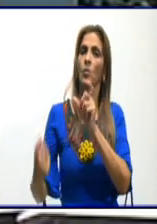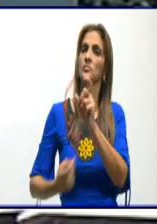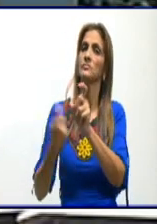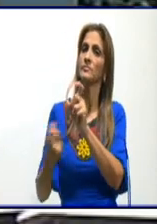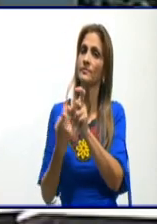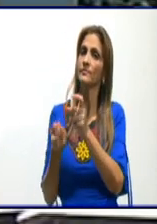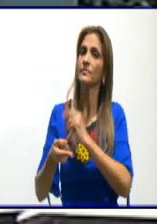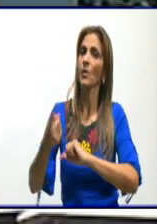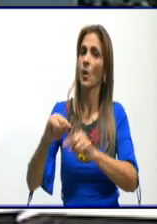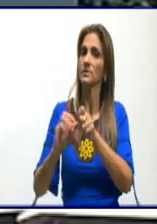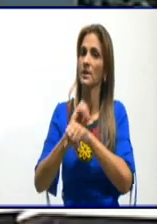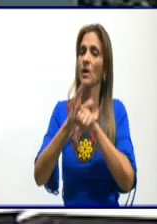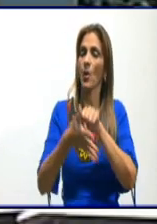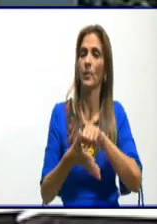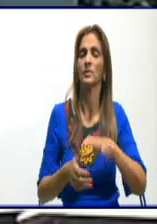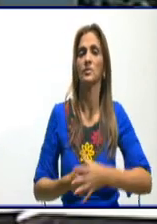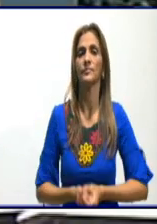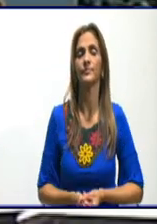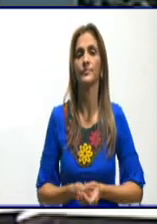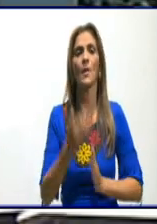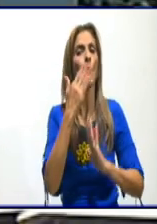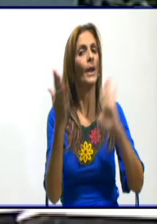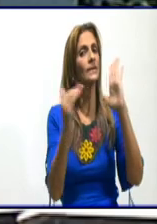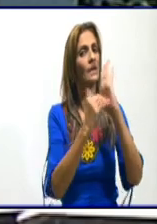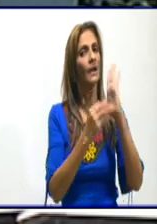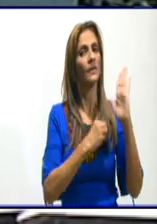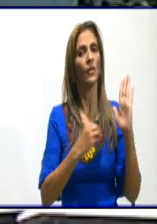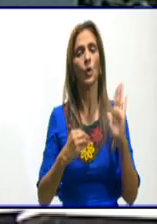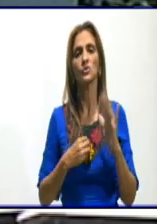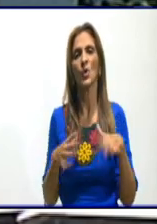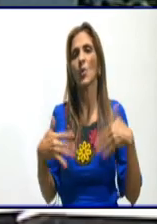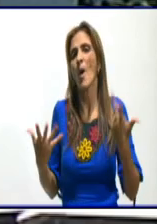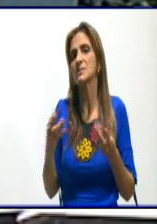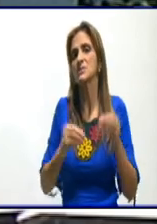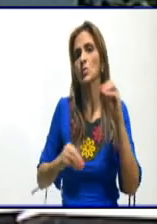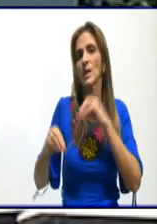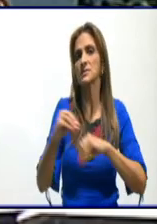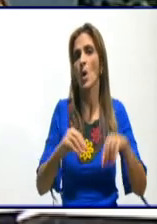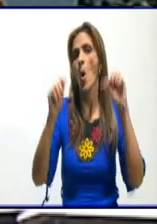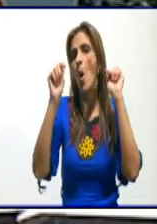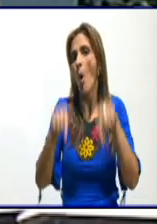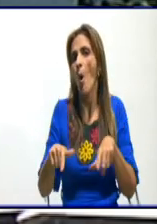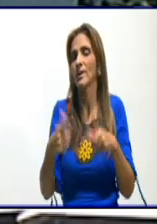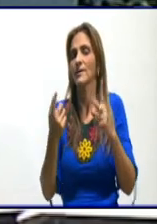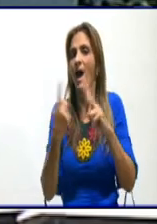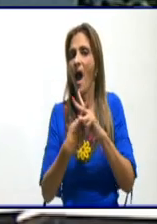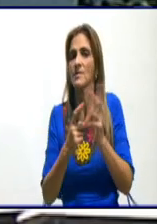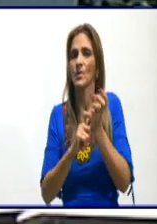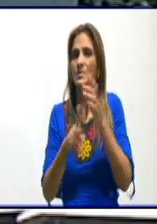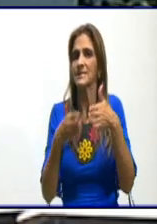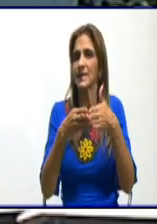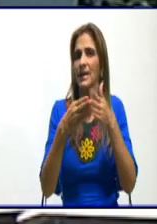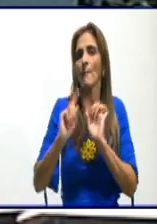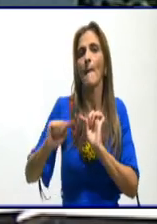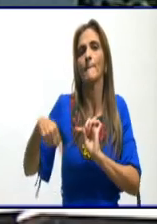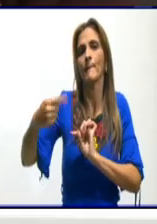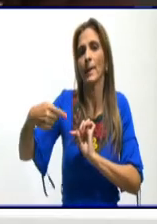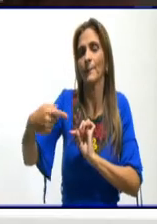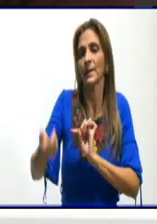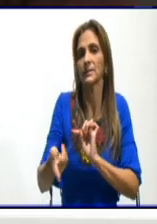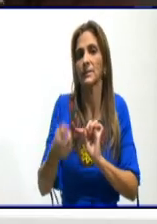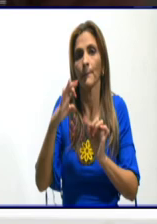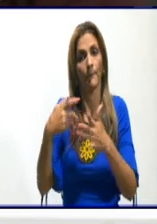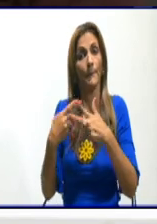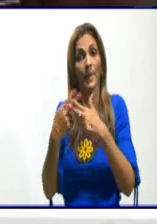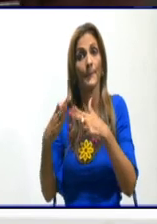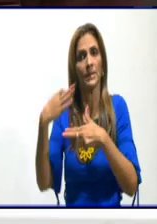COVID-19. Doctor, buenas tardes. ¿Cuál es la panorámica que tiene Granma hoy? ¿Cuáles son las perspectivas para los próximos días? Bueno, buenas